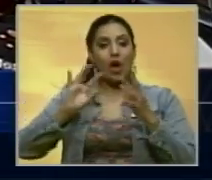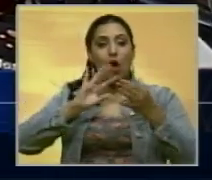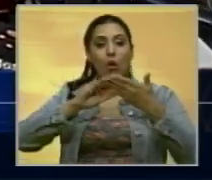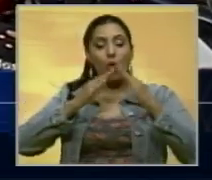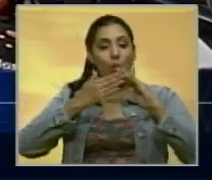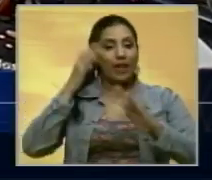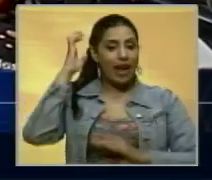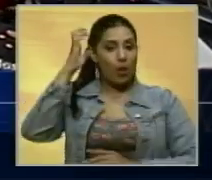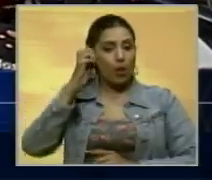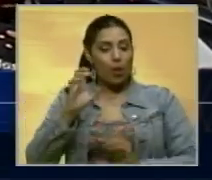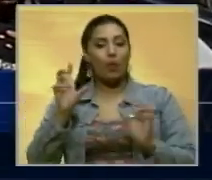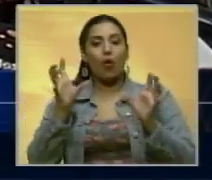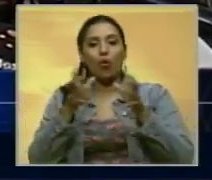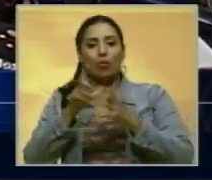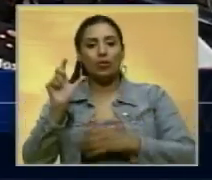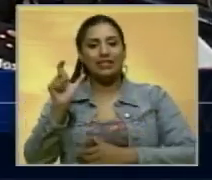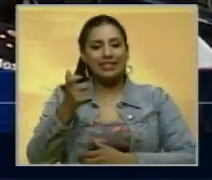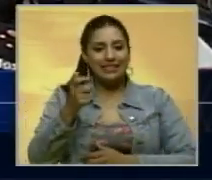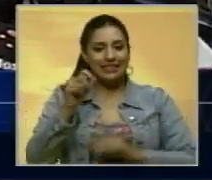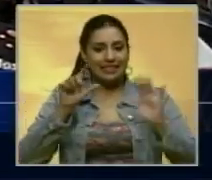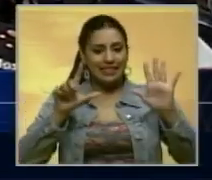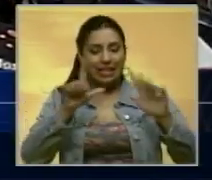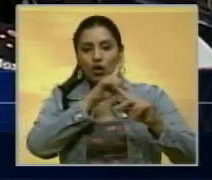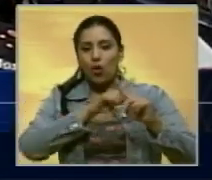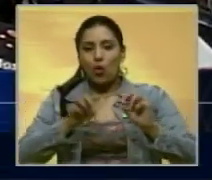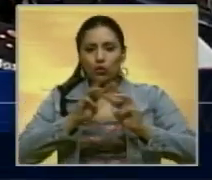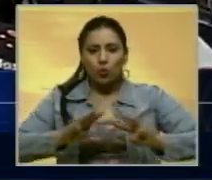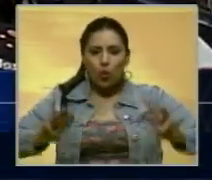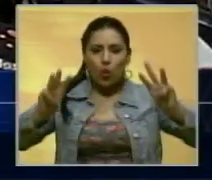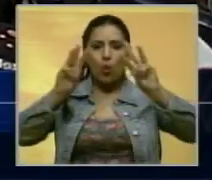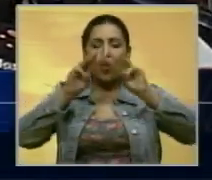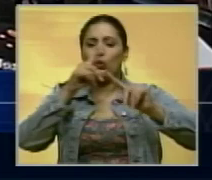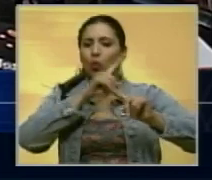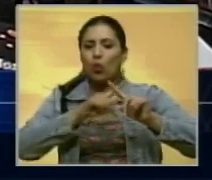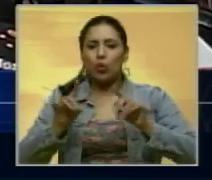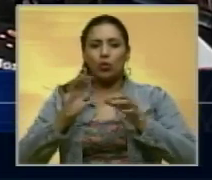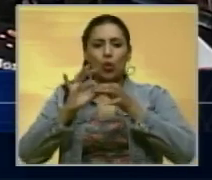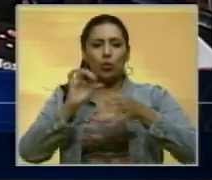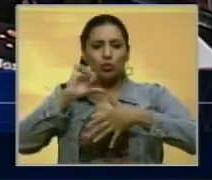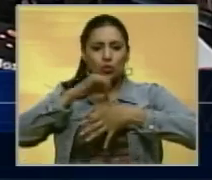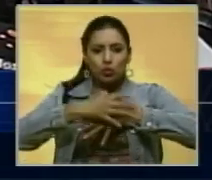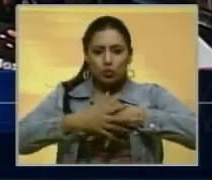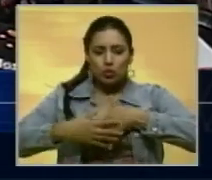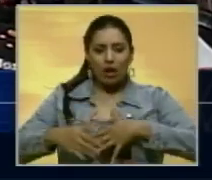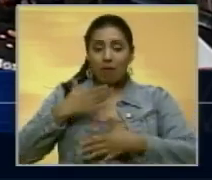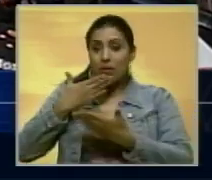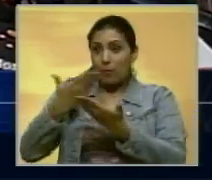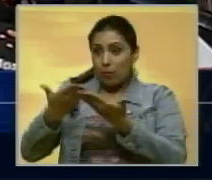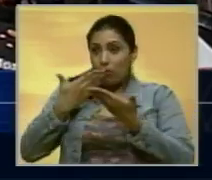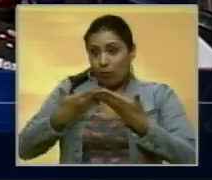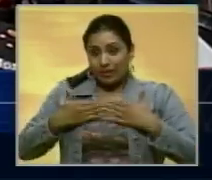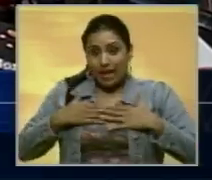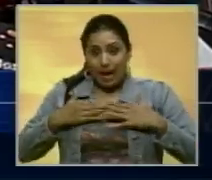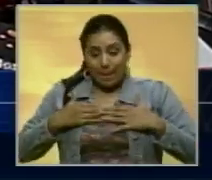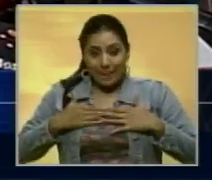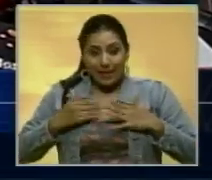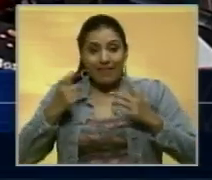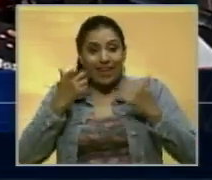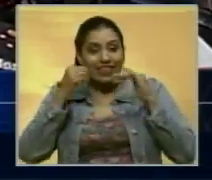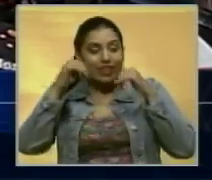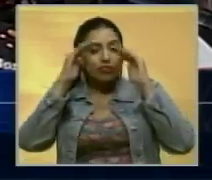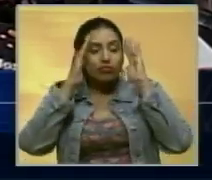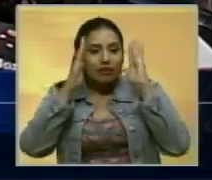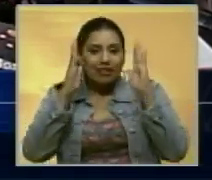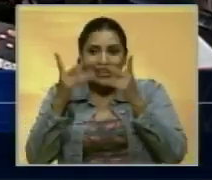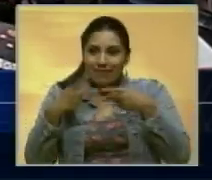por el G7, por la ONU, por la OEA y por UNASUR, me plantea que atiendan la